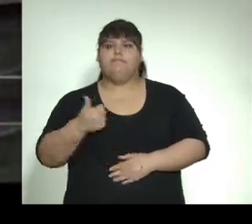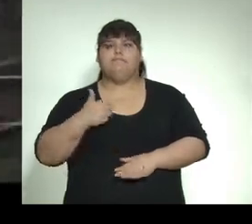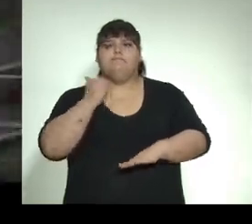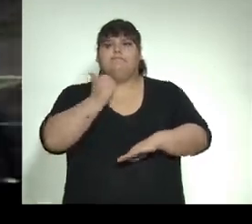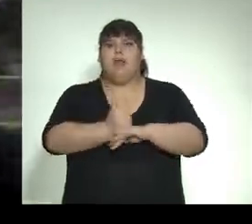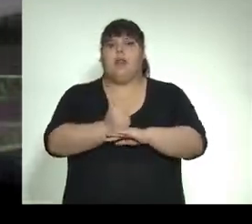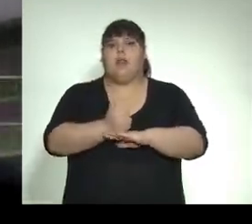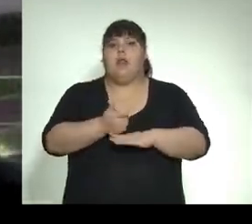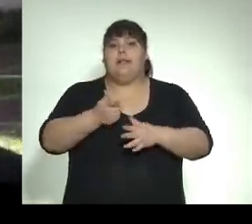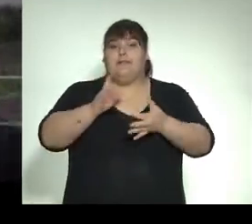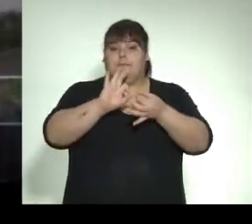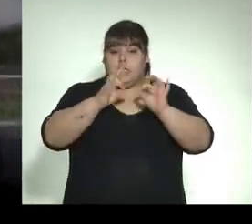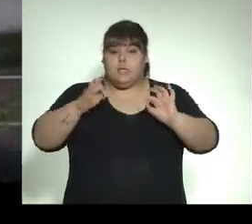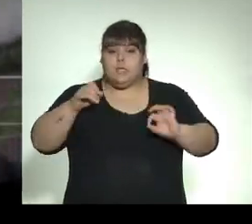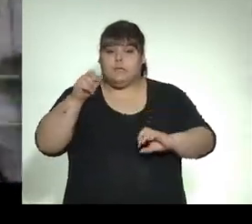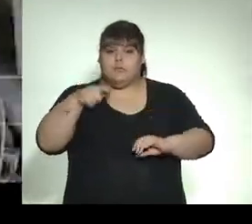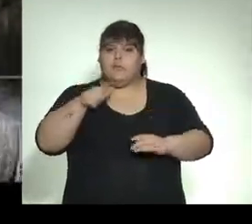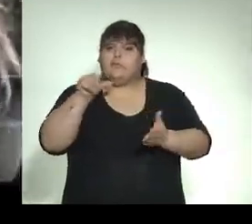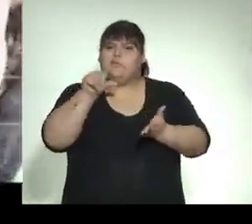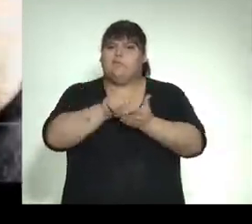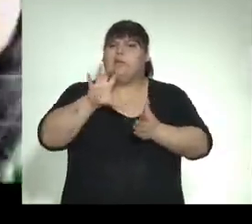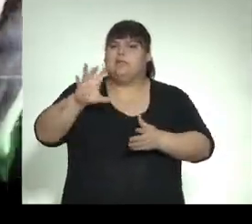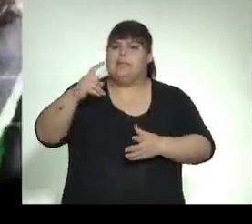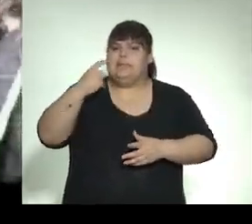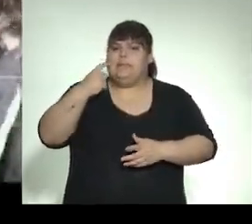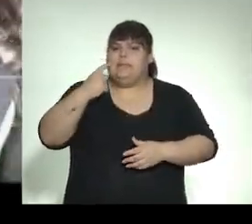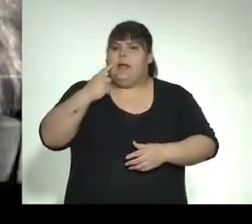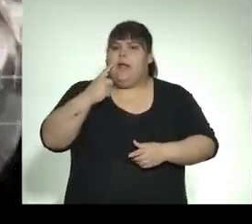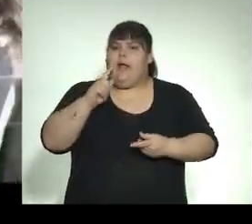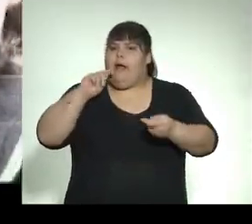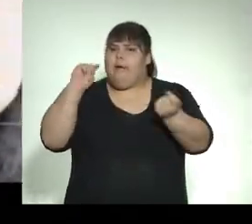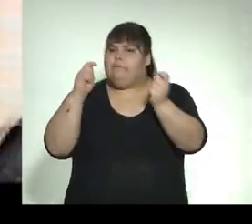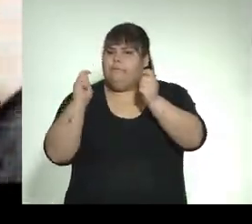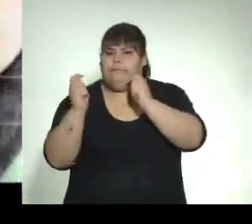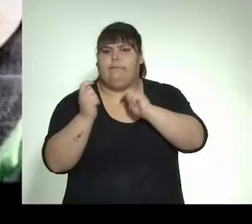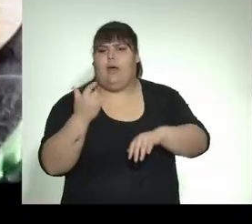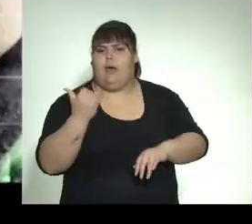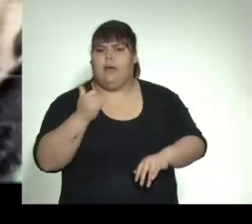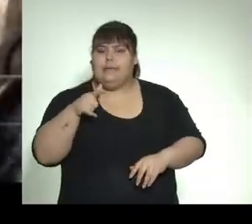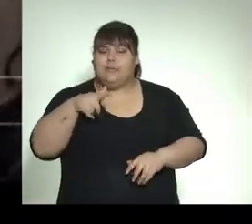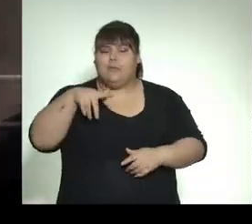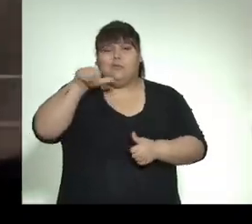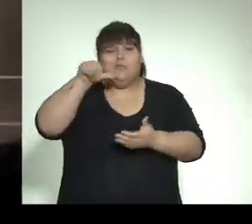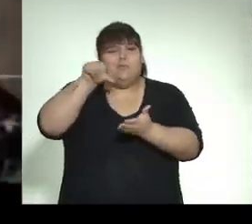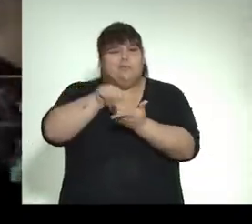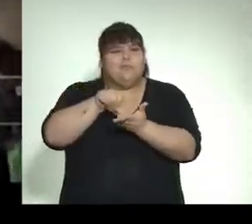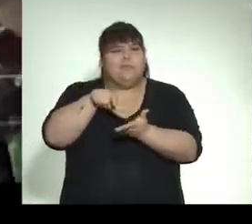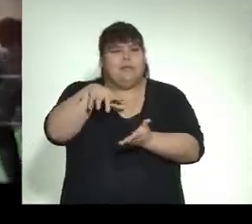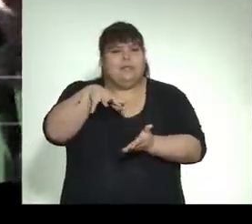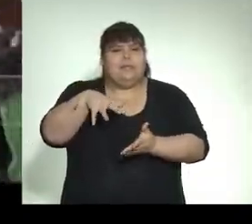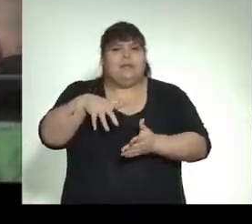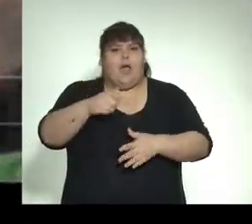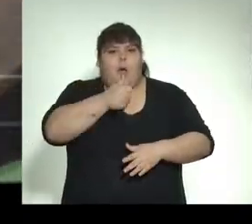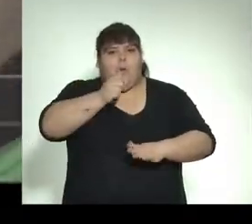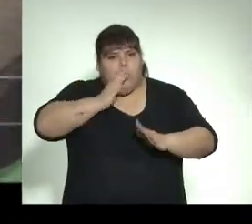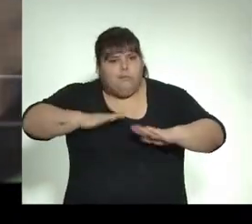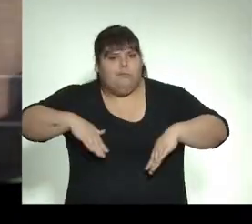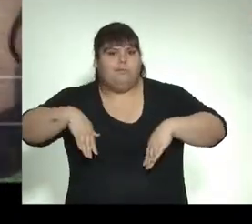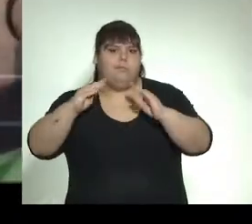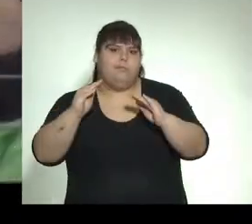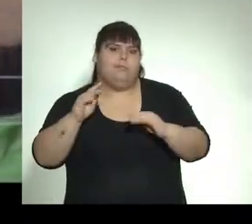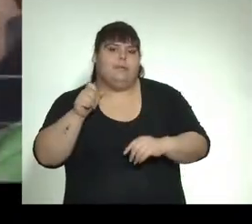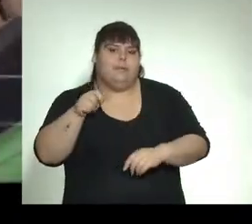Estoy en Federación, esta ciudad entrerriana que tuvo muchos cambios, una ciudad signada por el